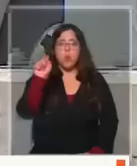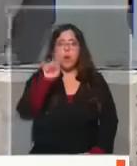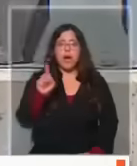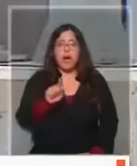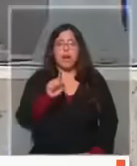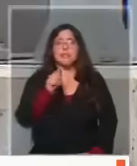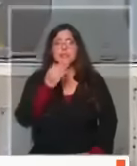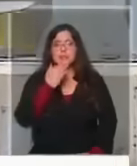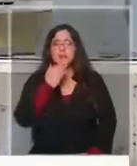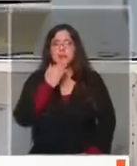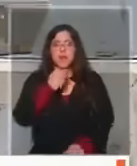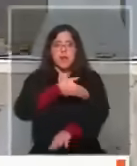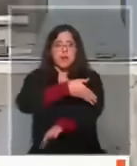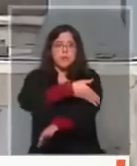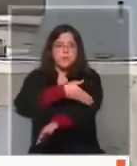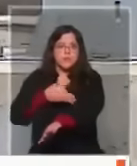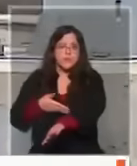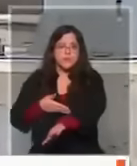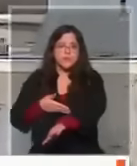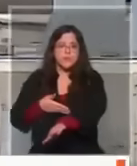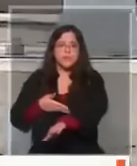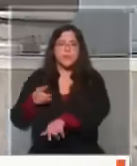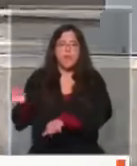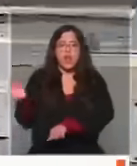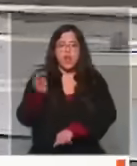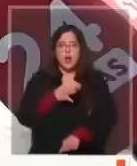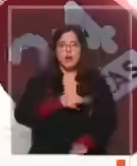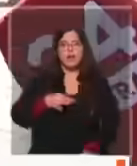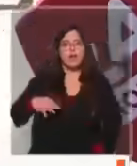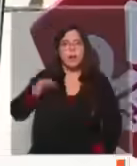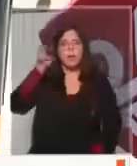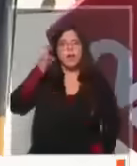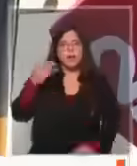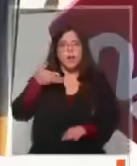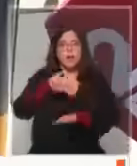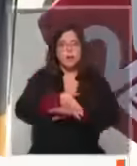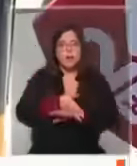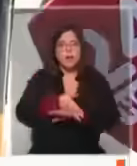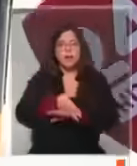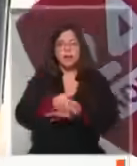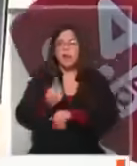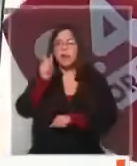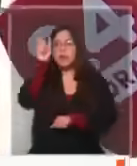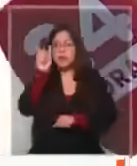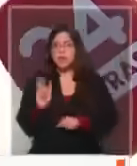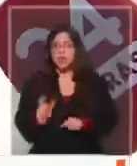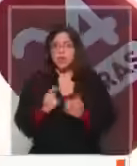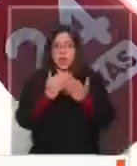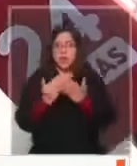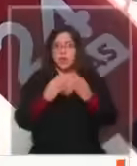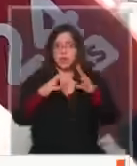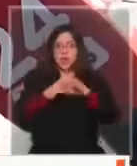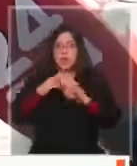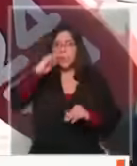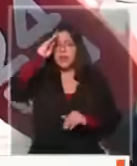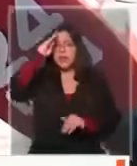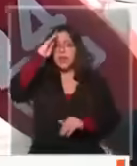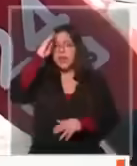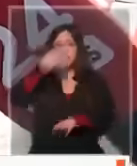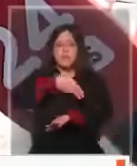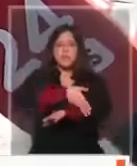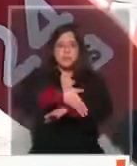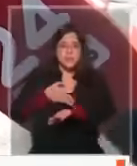putre sufrió la amputación de su mano de acuerdo con la ministra en visita uno de los conscriptos eh se le amput su